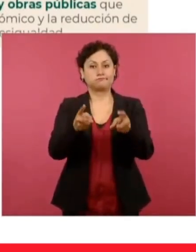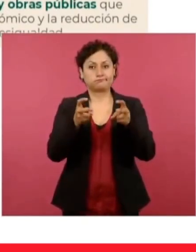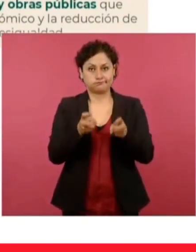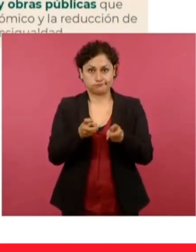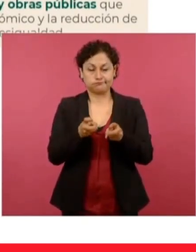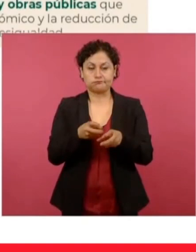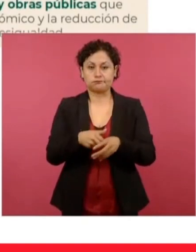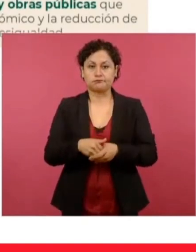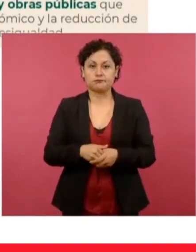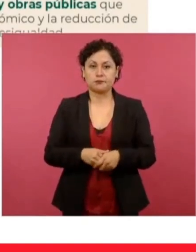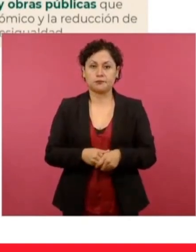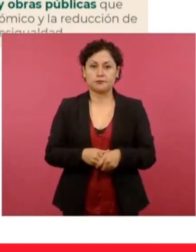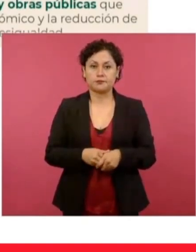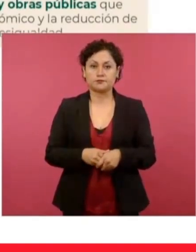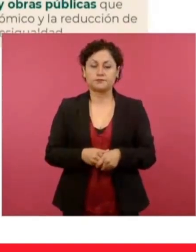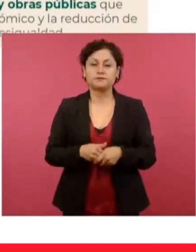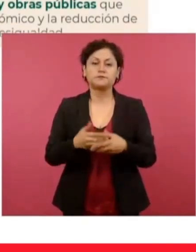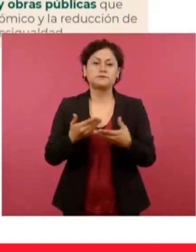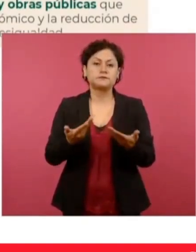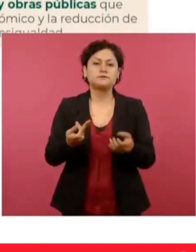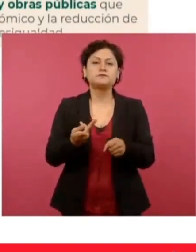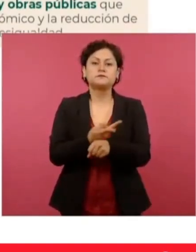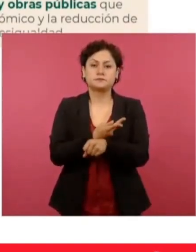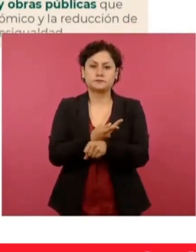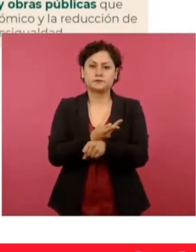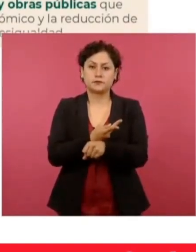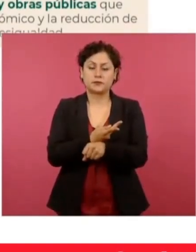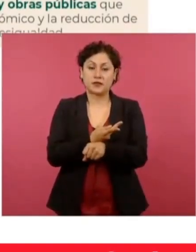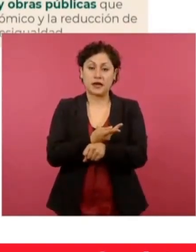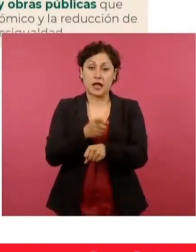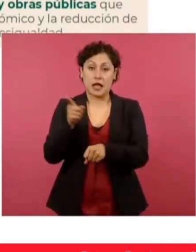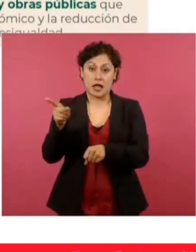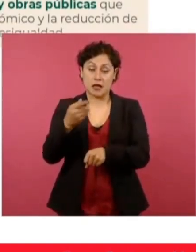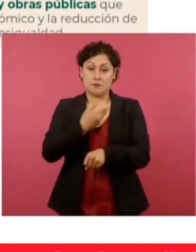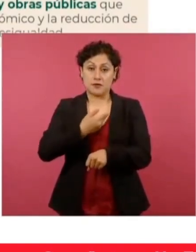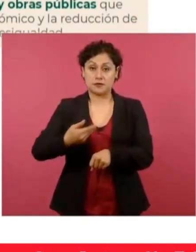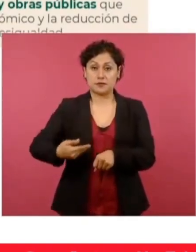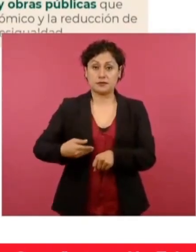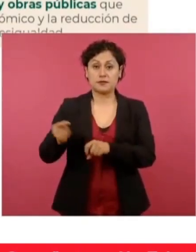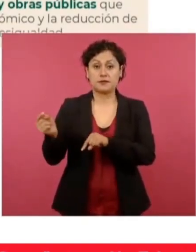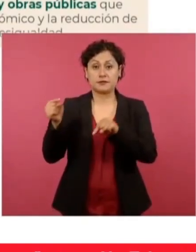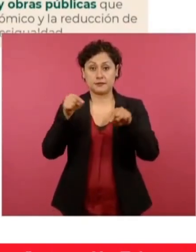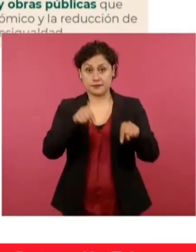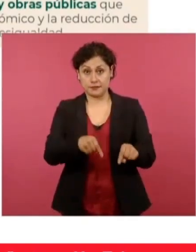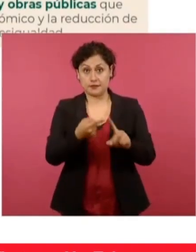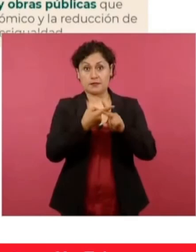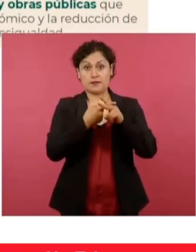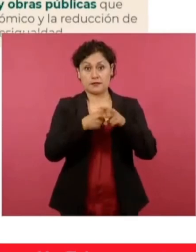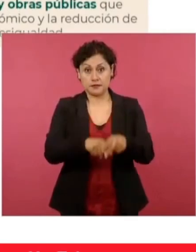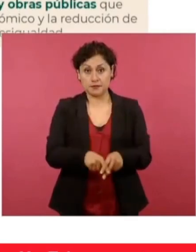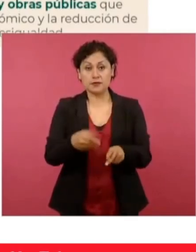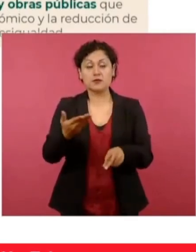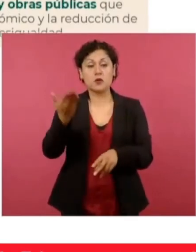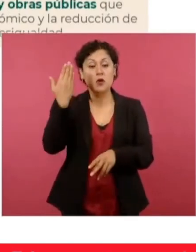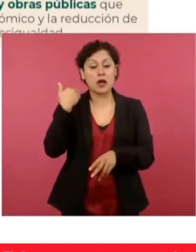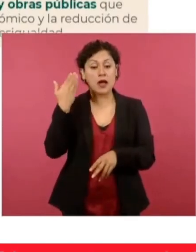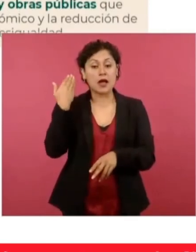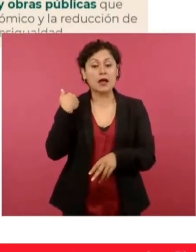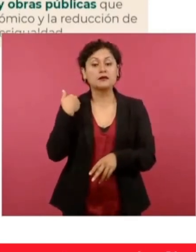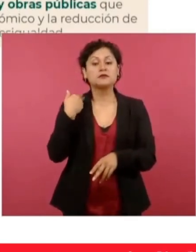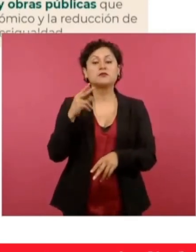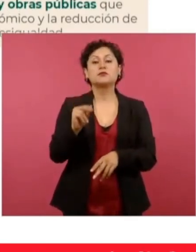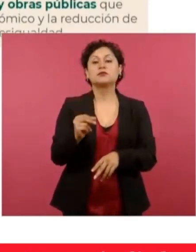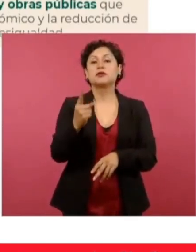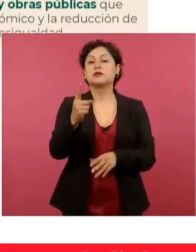eh ocurría cuando al principio de su administración de más de 81,000 eh barriles